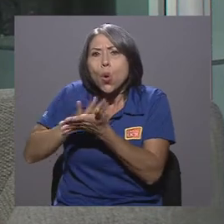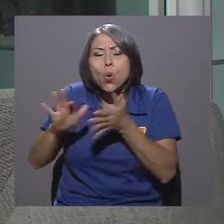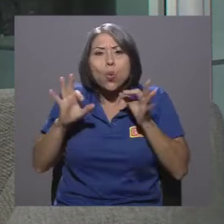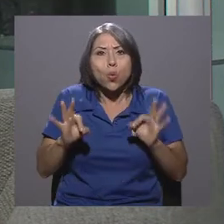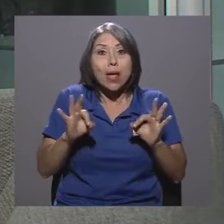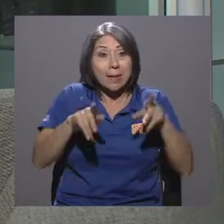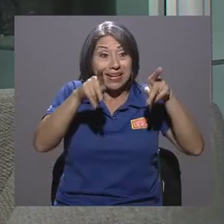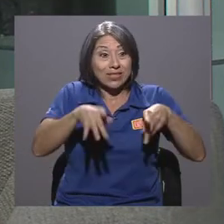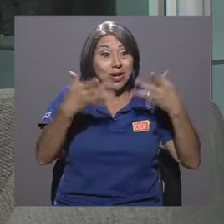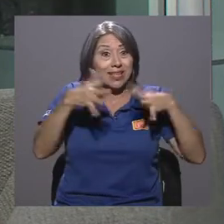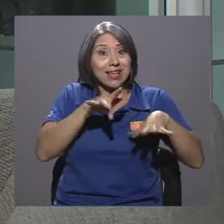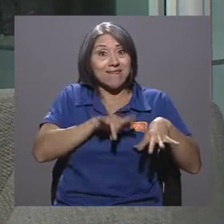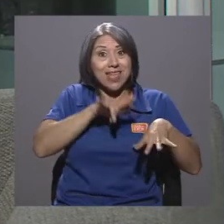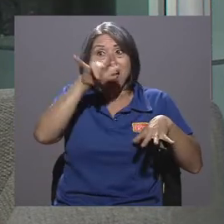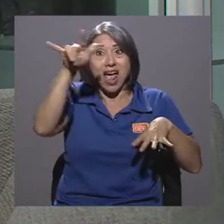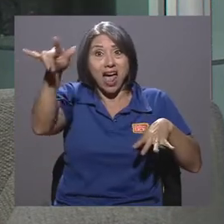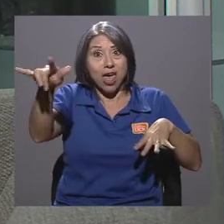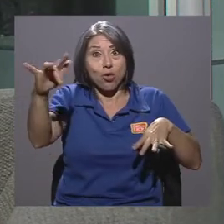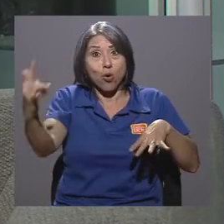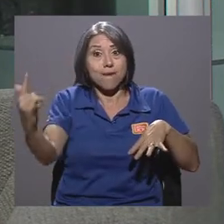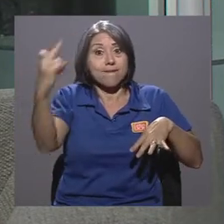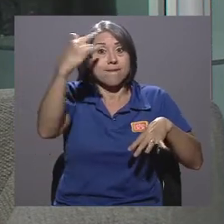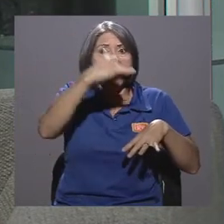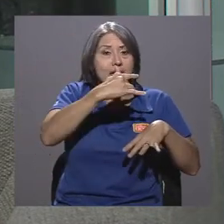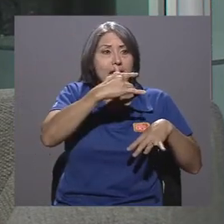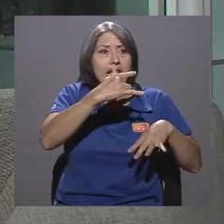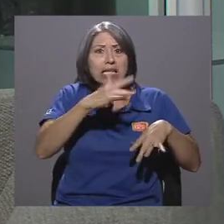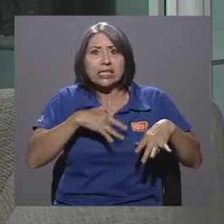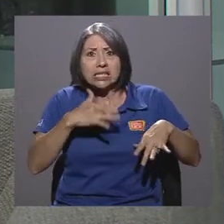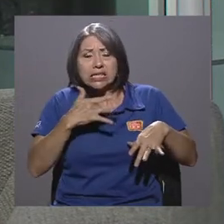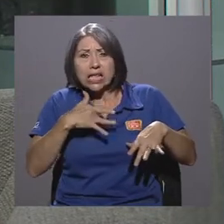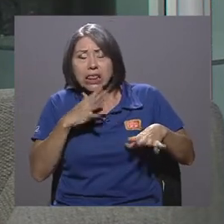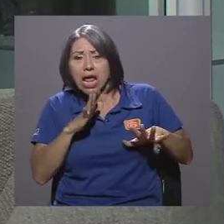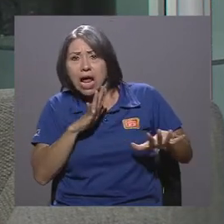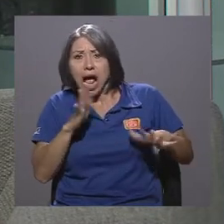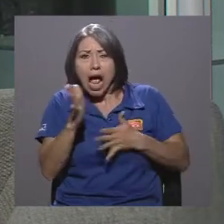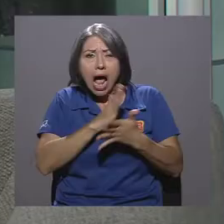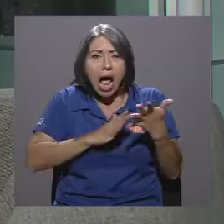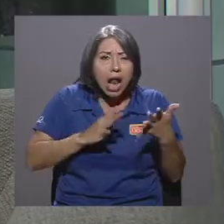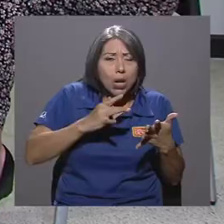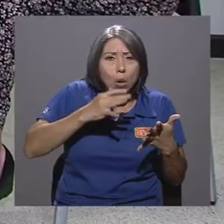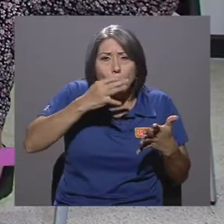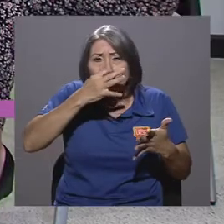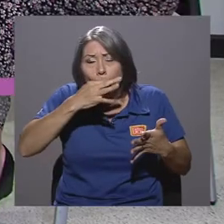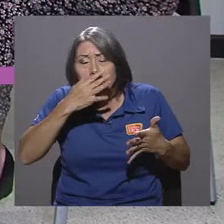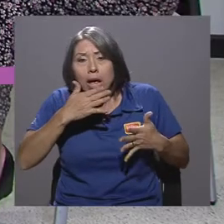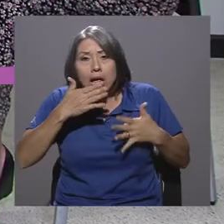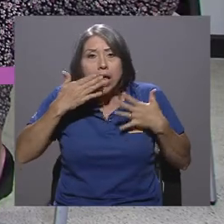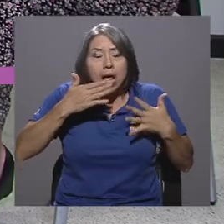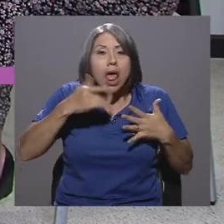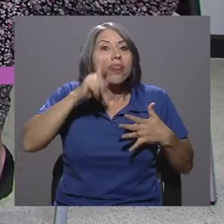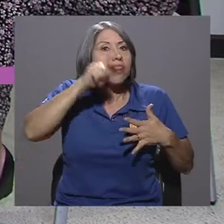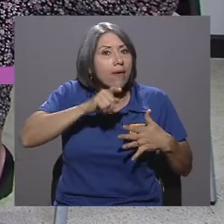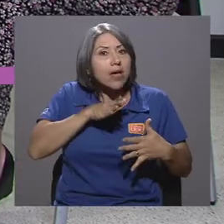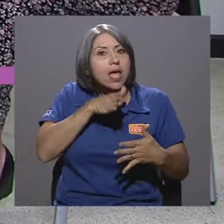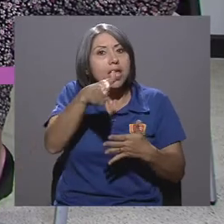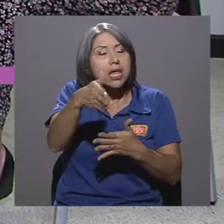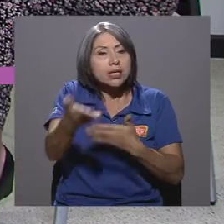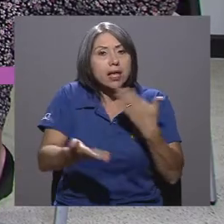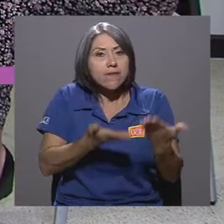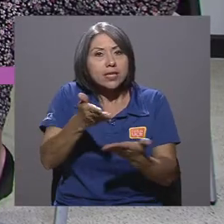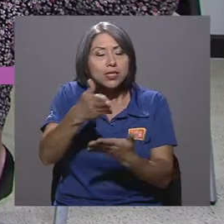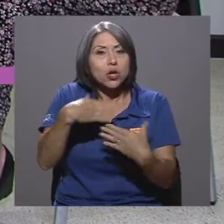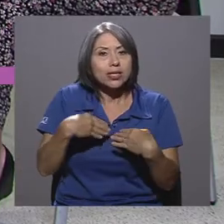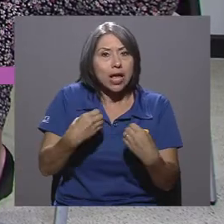cómo se tiene que dirigir a los servicios de salud en caso de que se encuentre con algún síntoma respiratorio o de